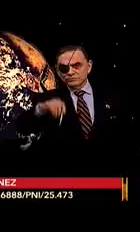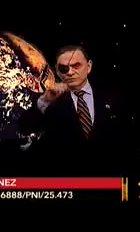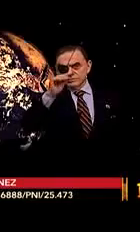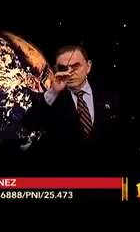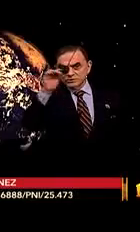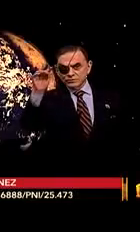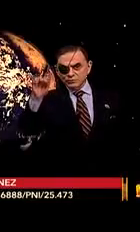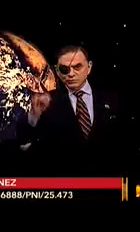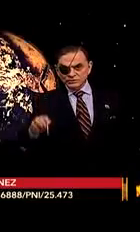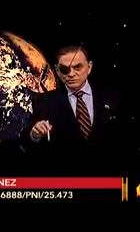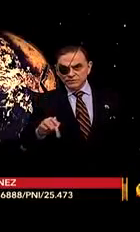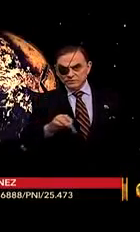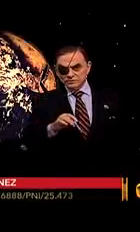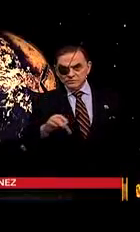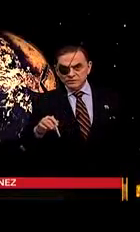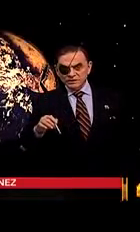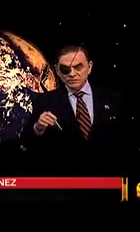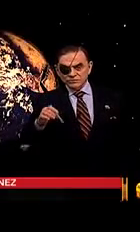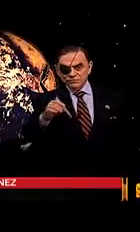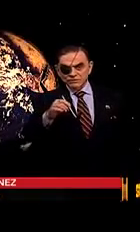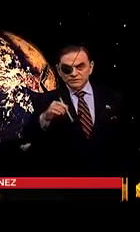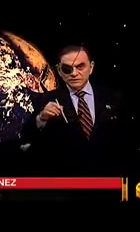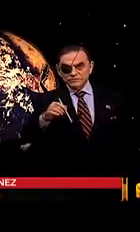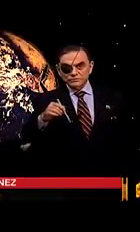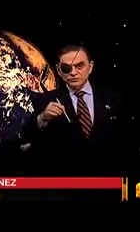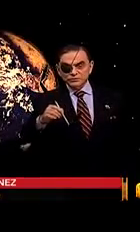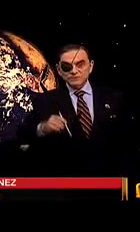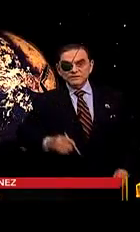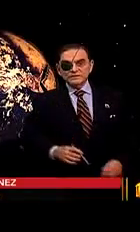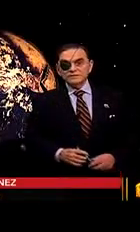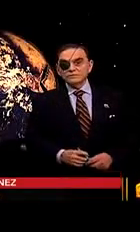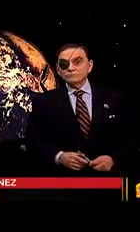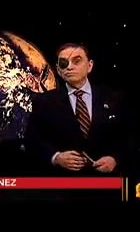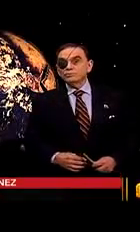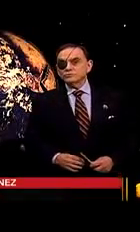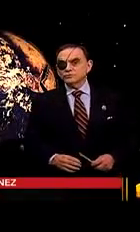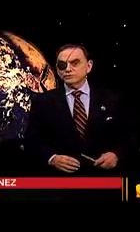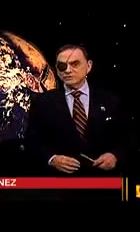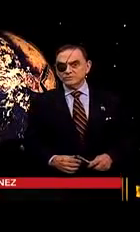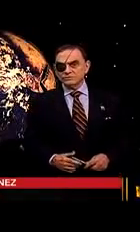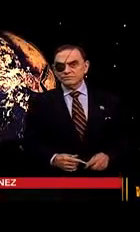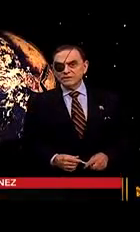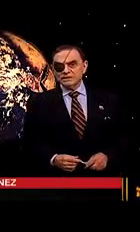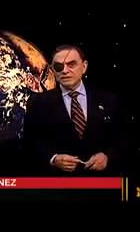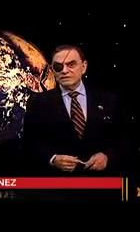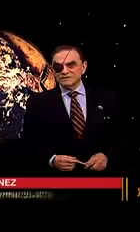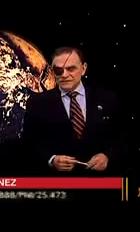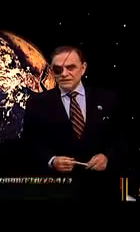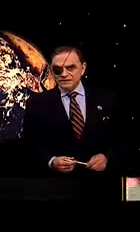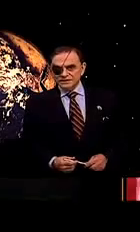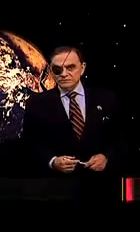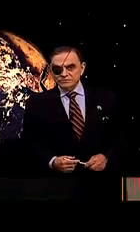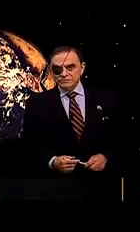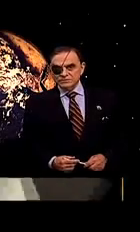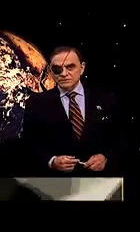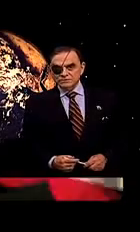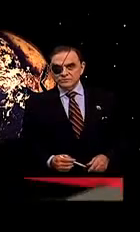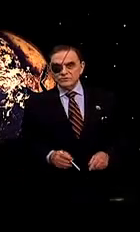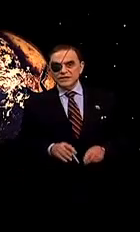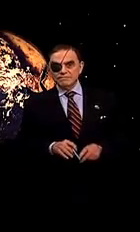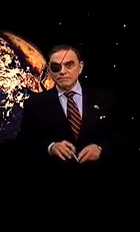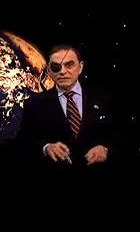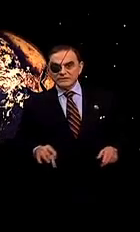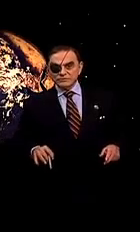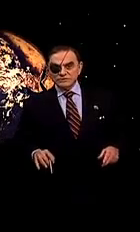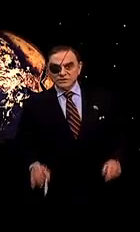desde la última vez que nos vimos por estos medios, ha dado otra vuelta sobre su eje imaginario y, por supuesto, sigue generando acontecimientos